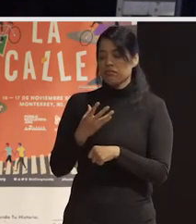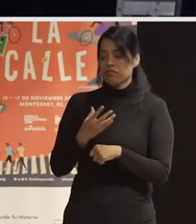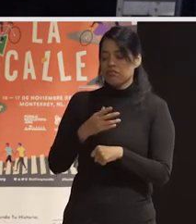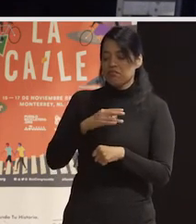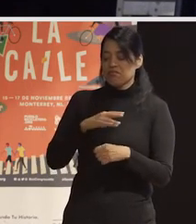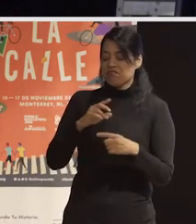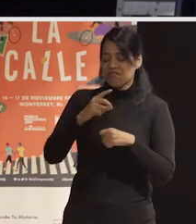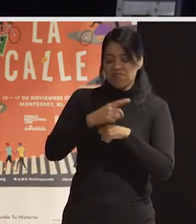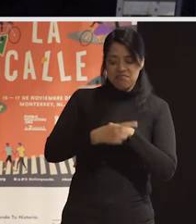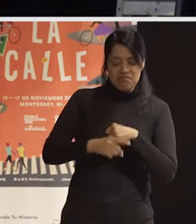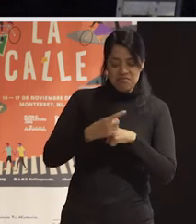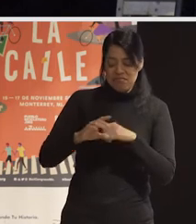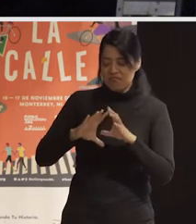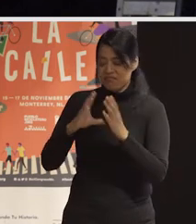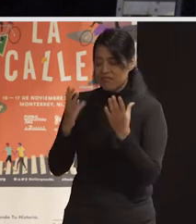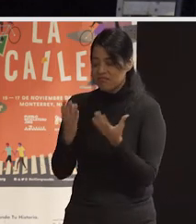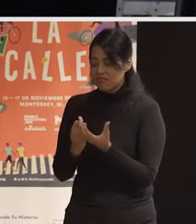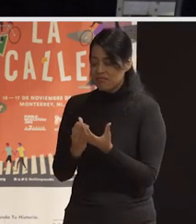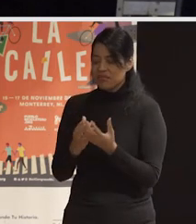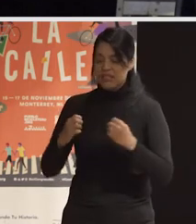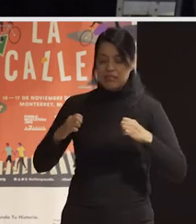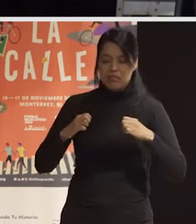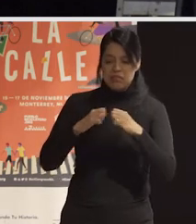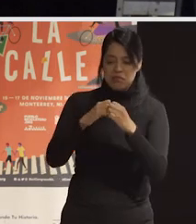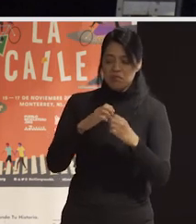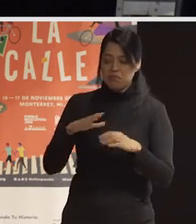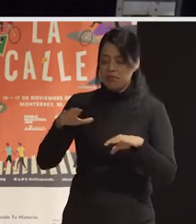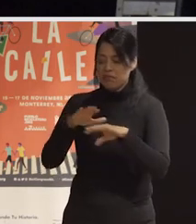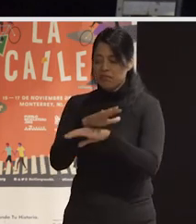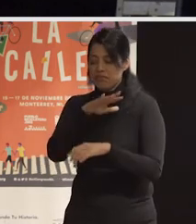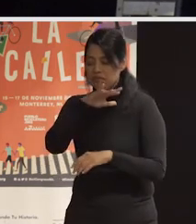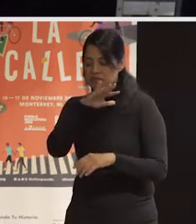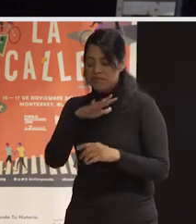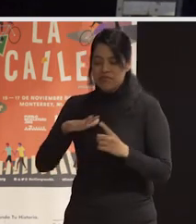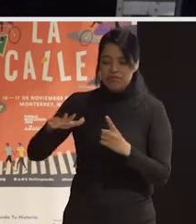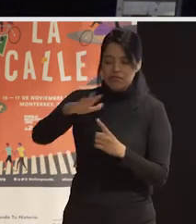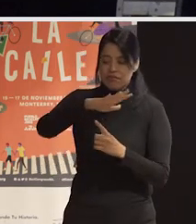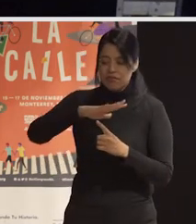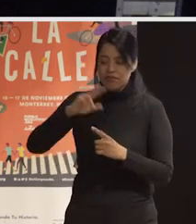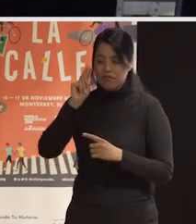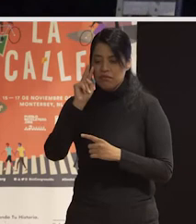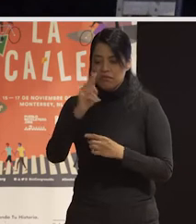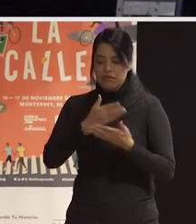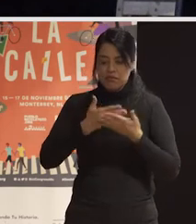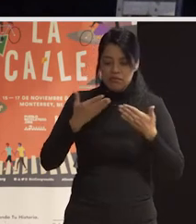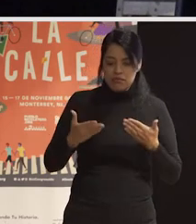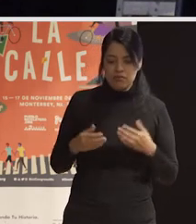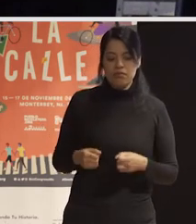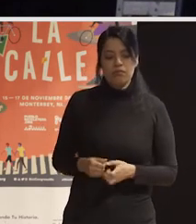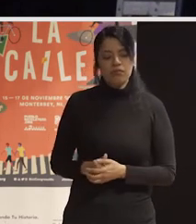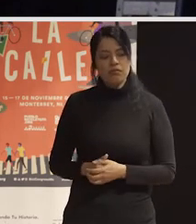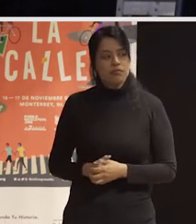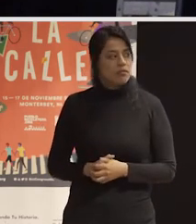sinfín de catástrofes como parte de esta emergencia climática emergencia climática que estamos viendo cuál